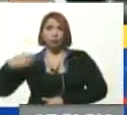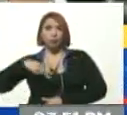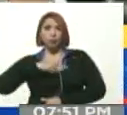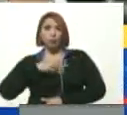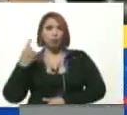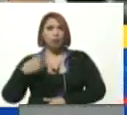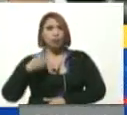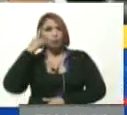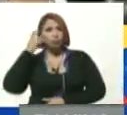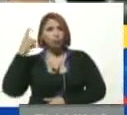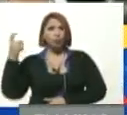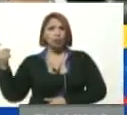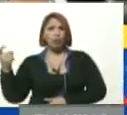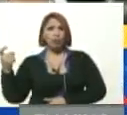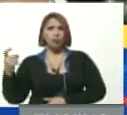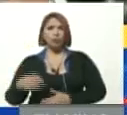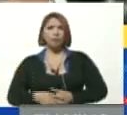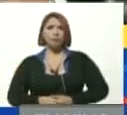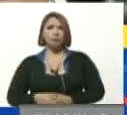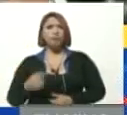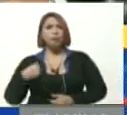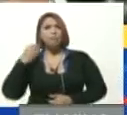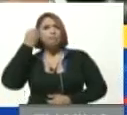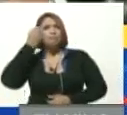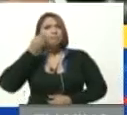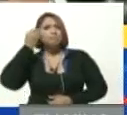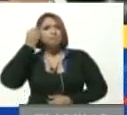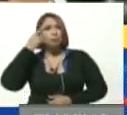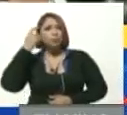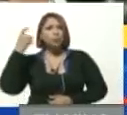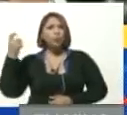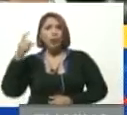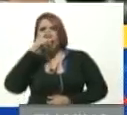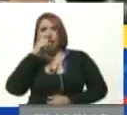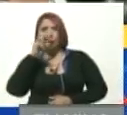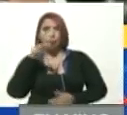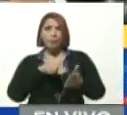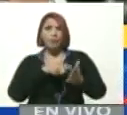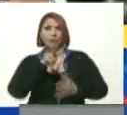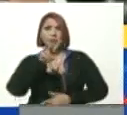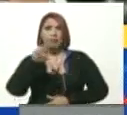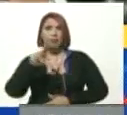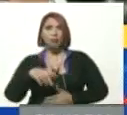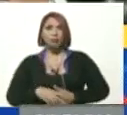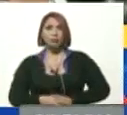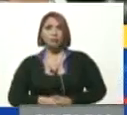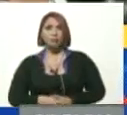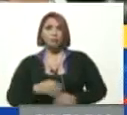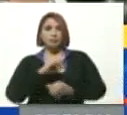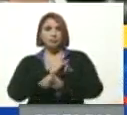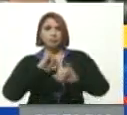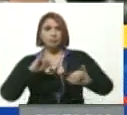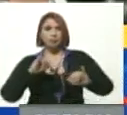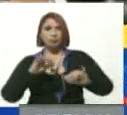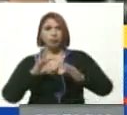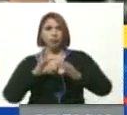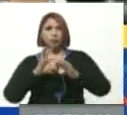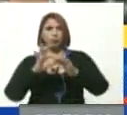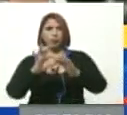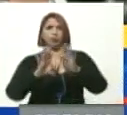corto plazo. Yo sueño que el año 2021 termine consolidando el